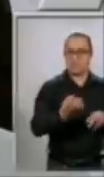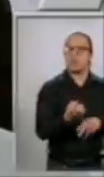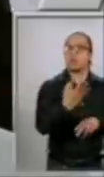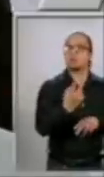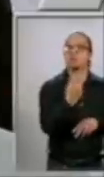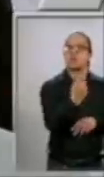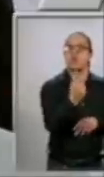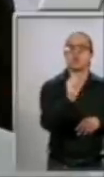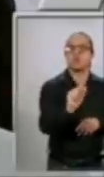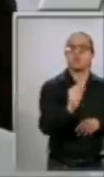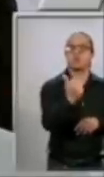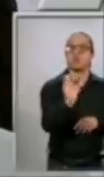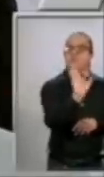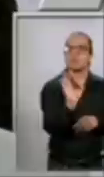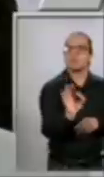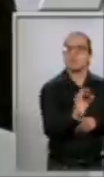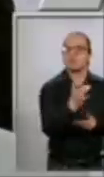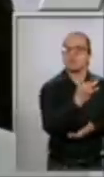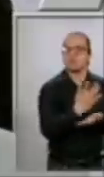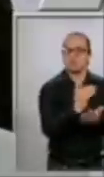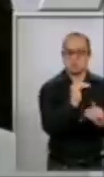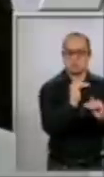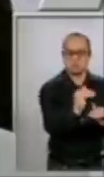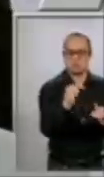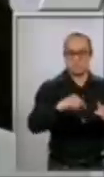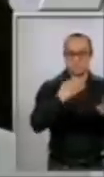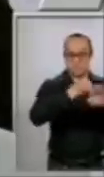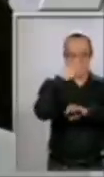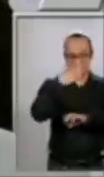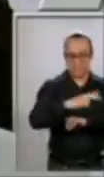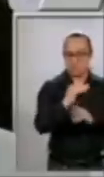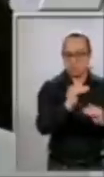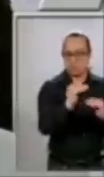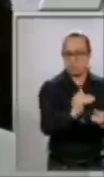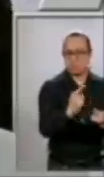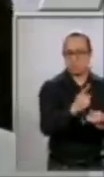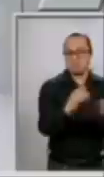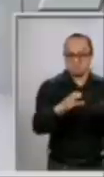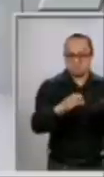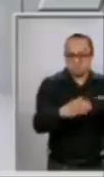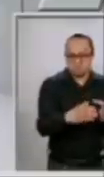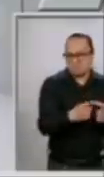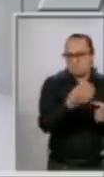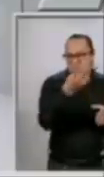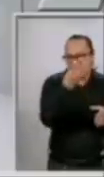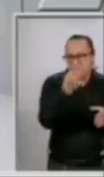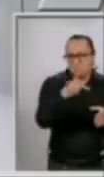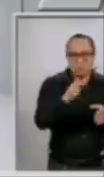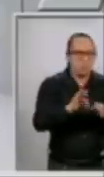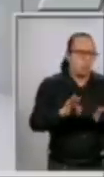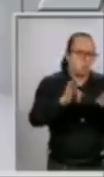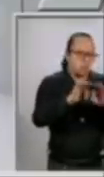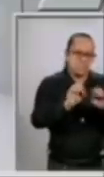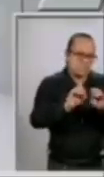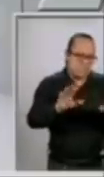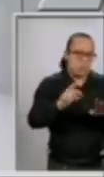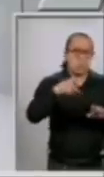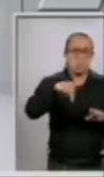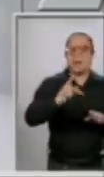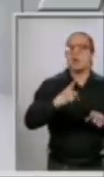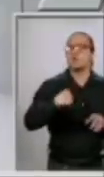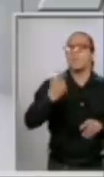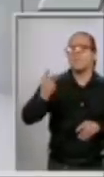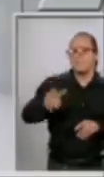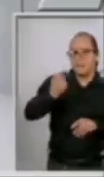el 2.6% de la población en el Estado de México. Aunque sea pequeña, claro que importa, pero quisiera